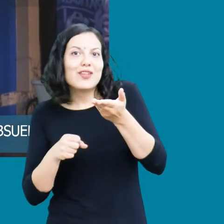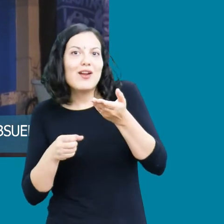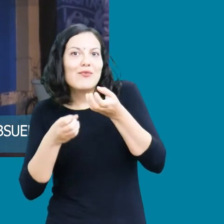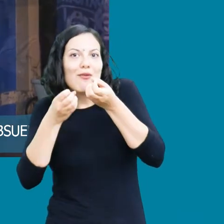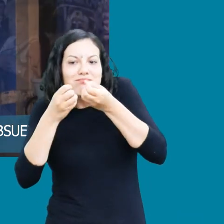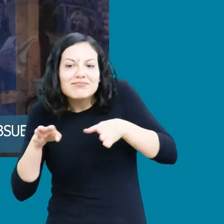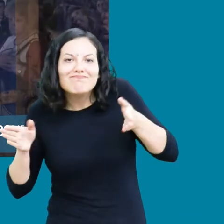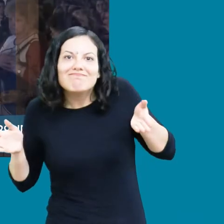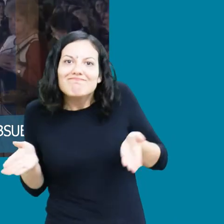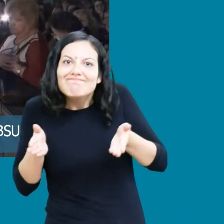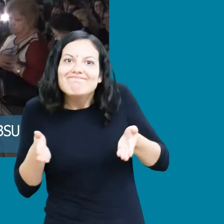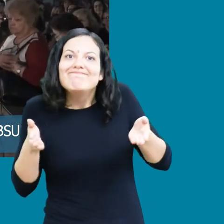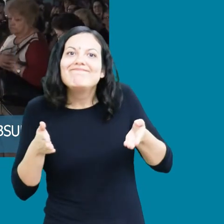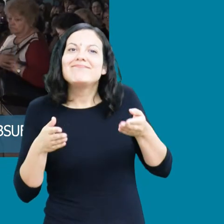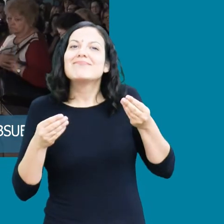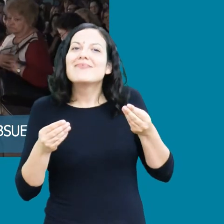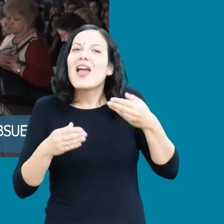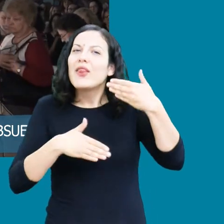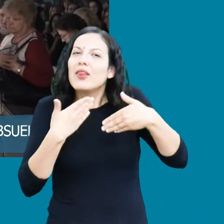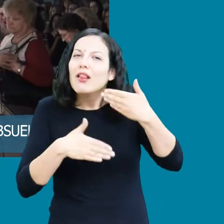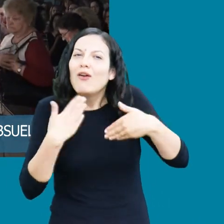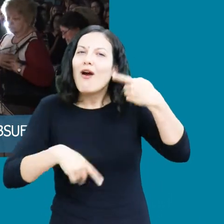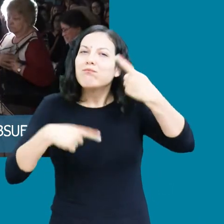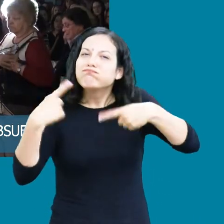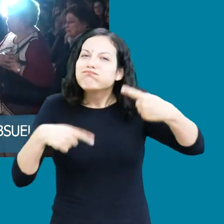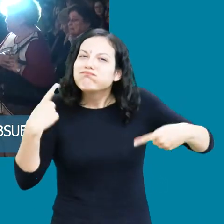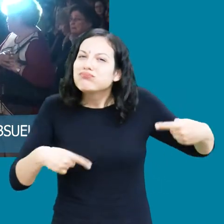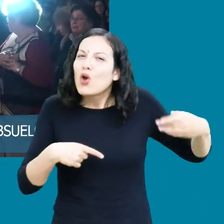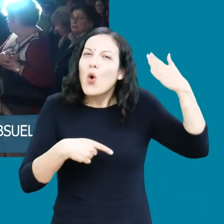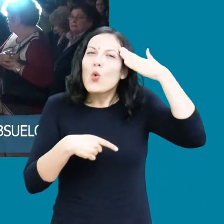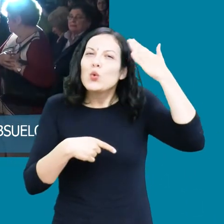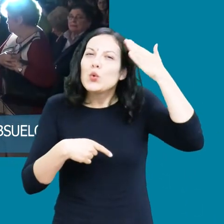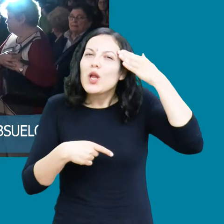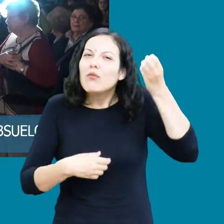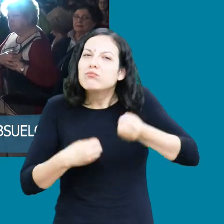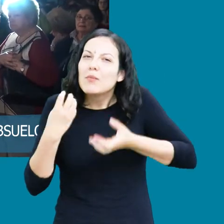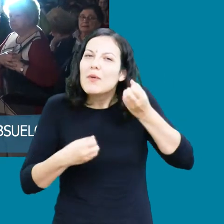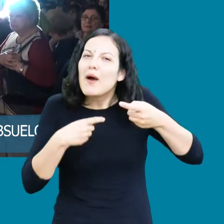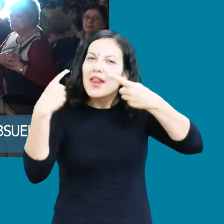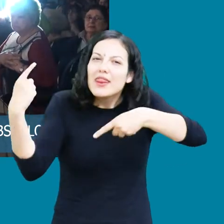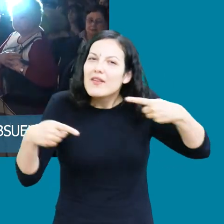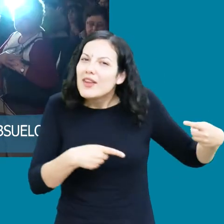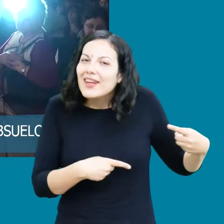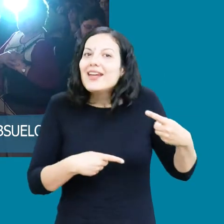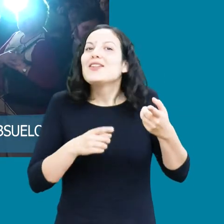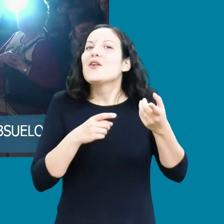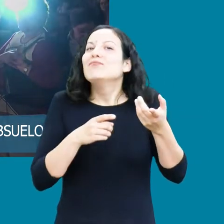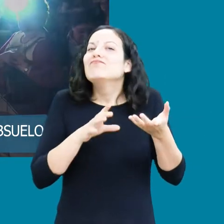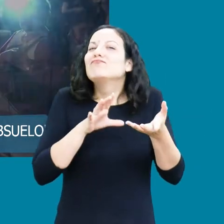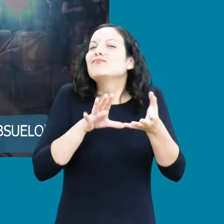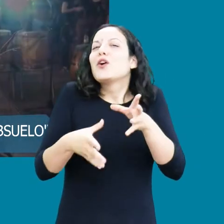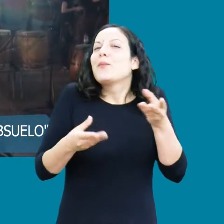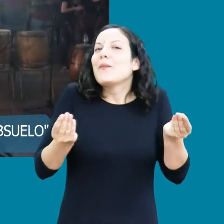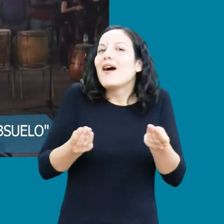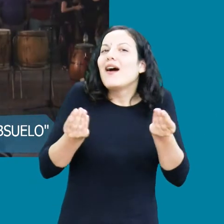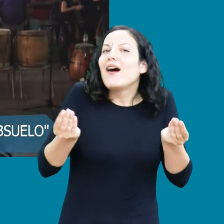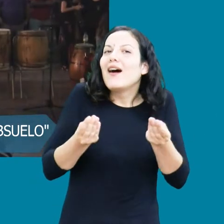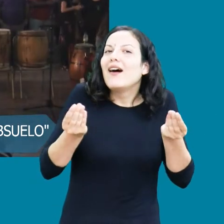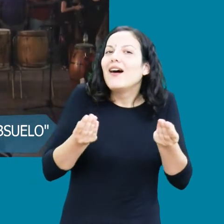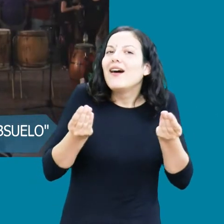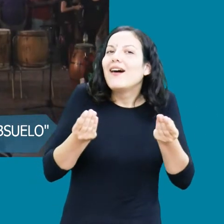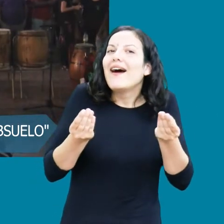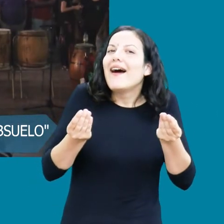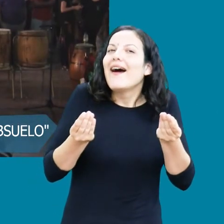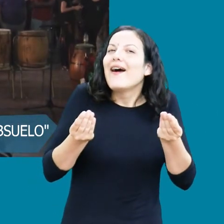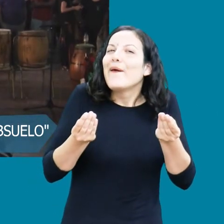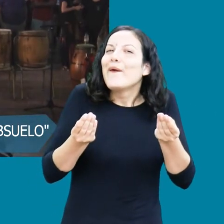Trabajo Social se han desarrollado diferentes expresiones culturales que de alguna manera va a ser